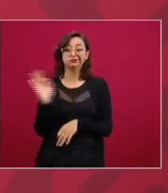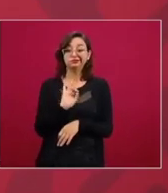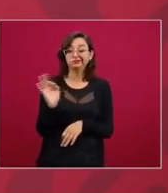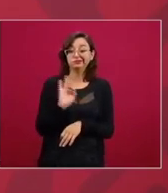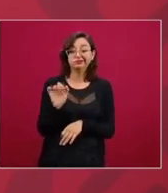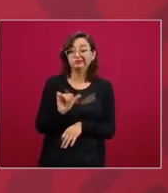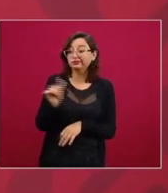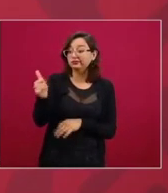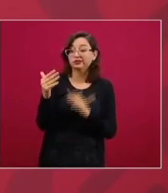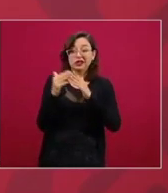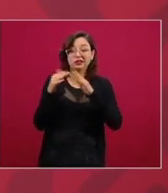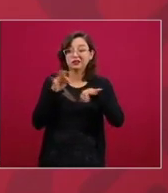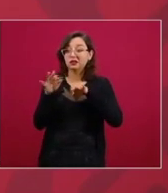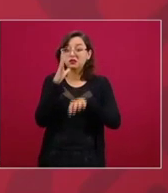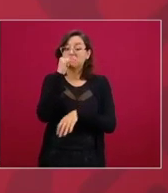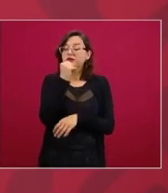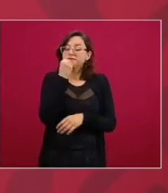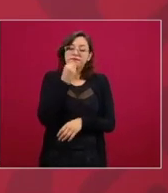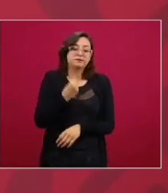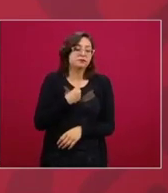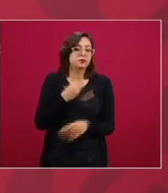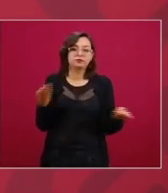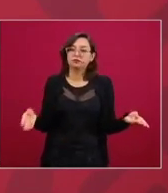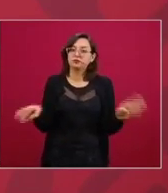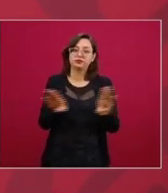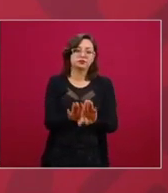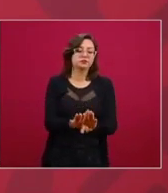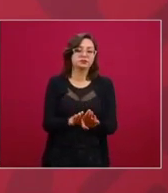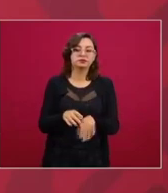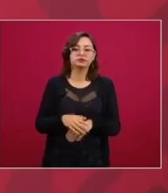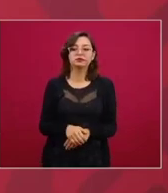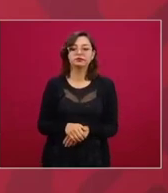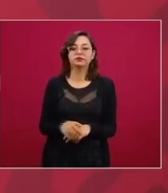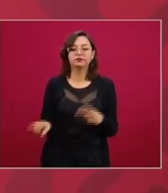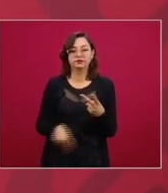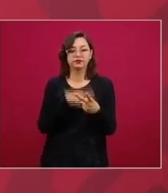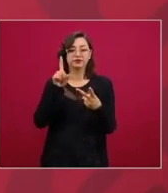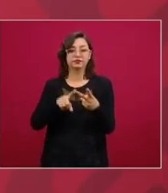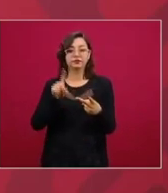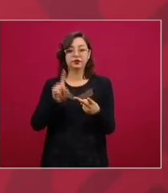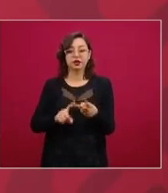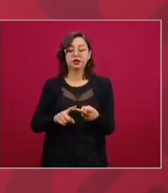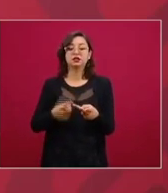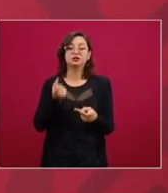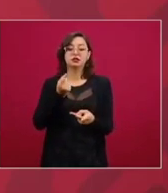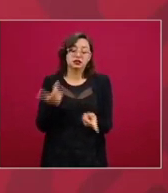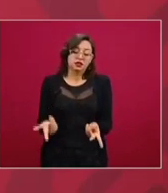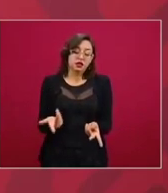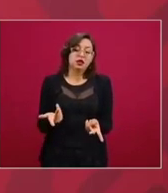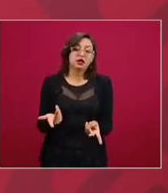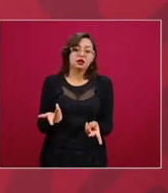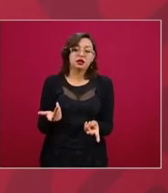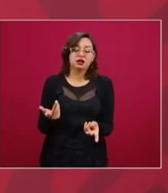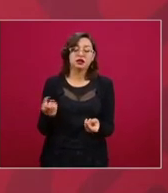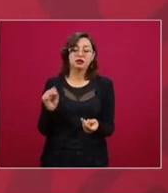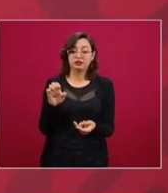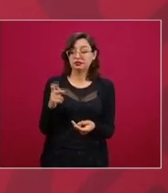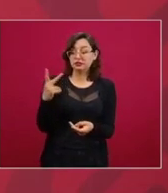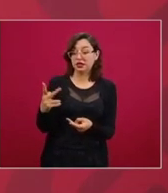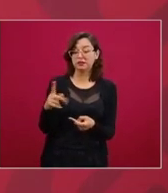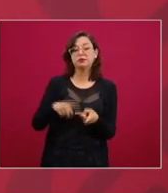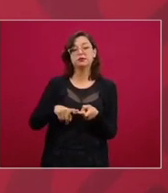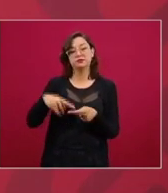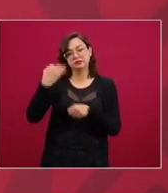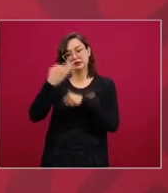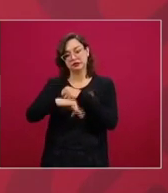supuesto. Suspendidas las actividades laborales. La segunda, desde luego, que es competencia del sistema educativo nacional, la suspensión temporal pues bueno.